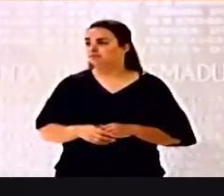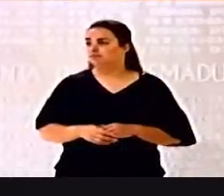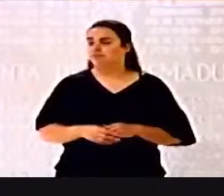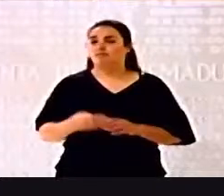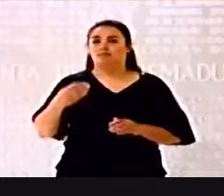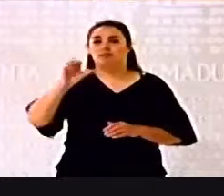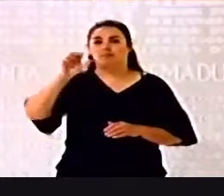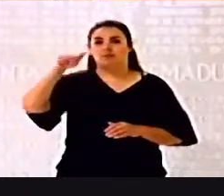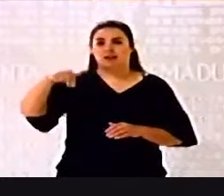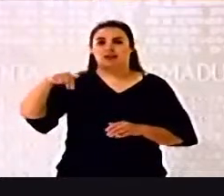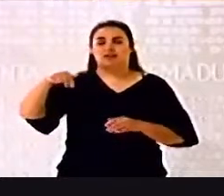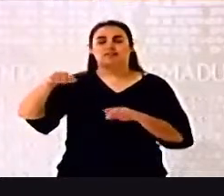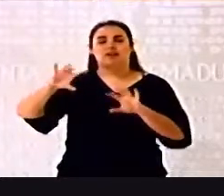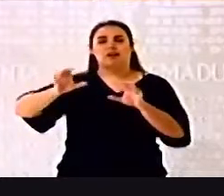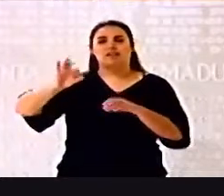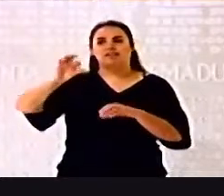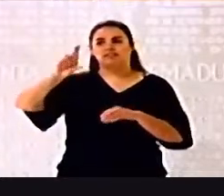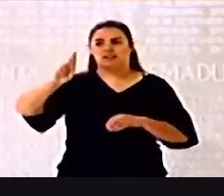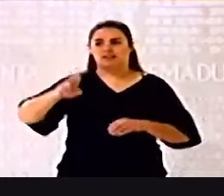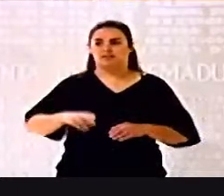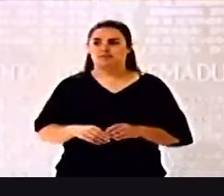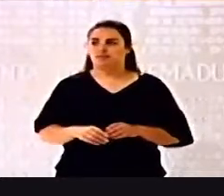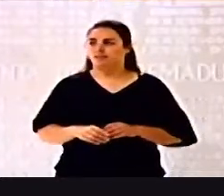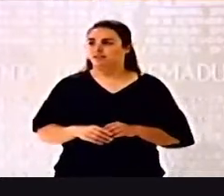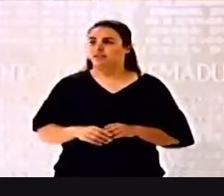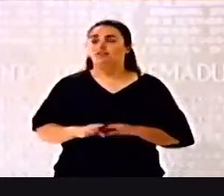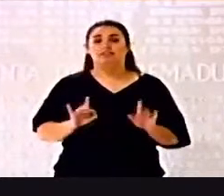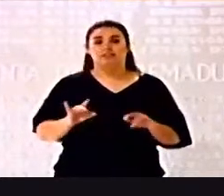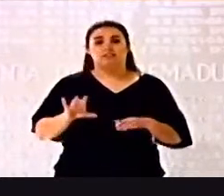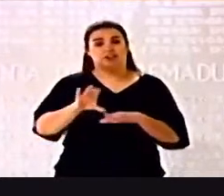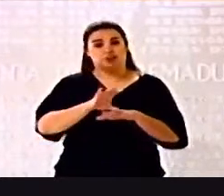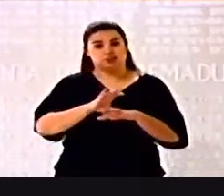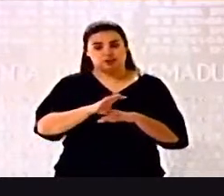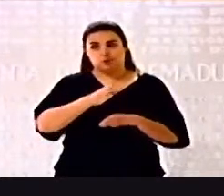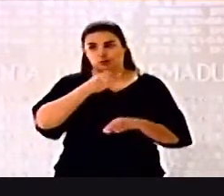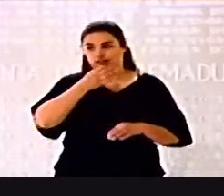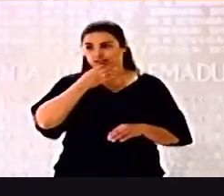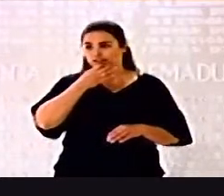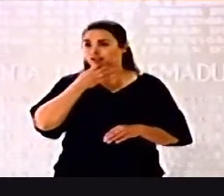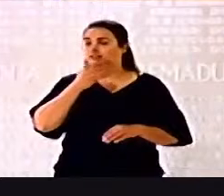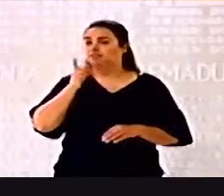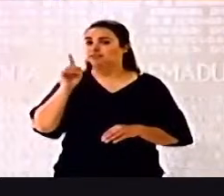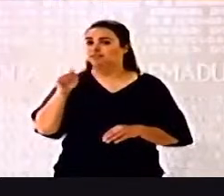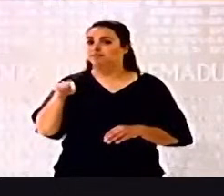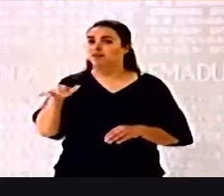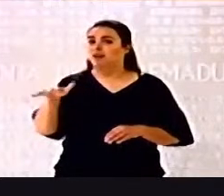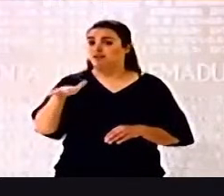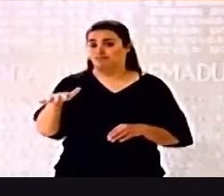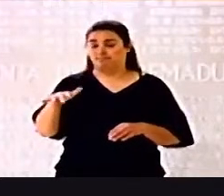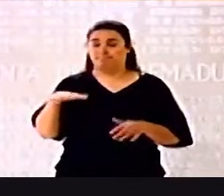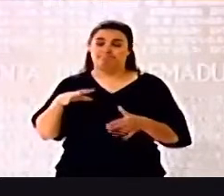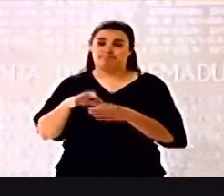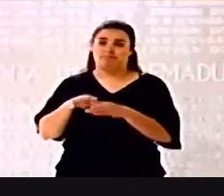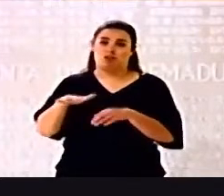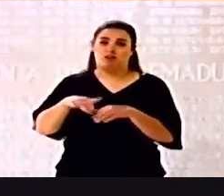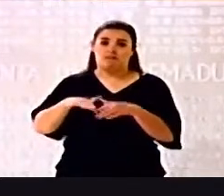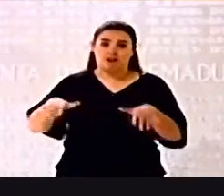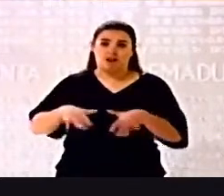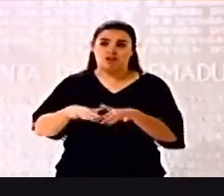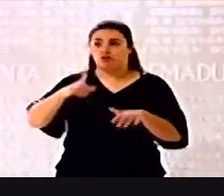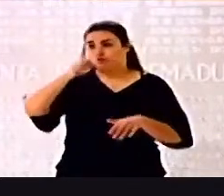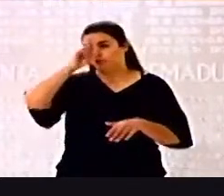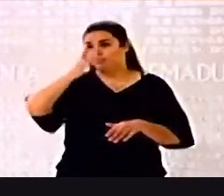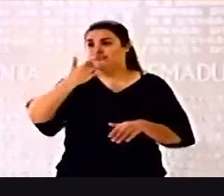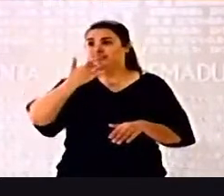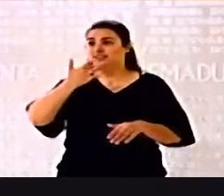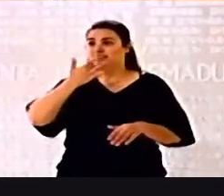Belén Ceballos, de la cadena SER. Sí, consejero, buenas tardes. Buenas tardes. También relativo a las zonas de baño, no sé si ha decaído,